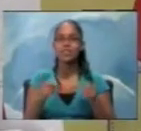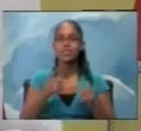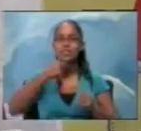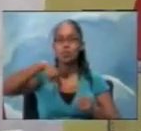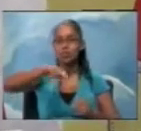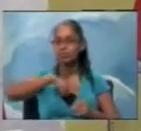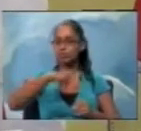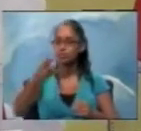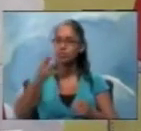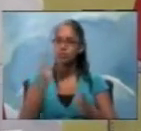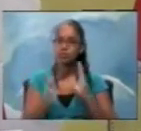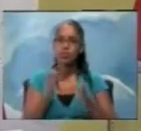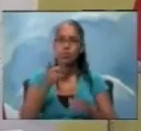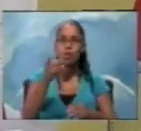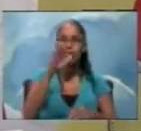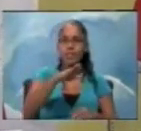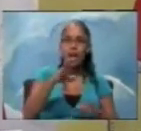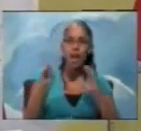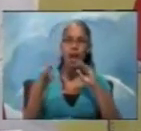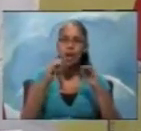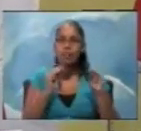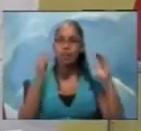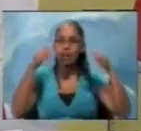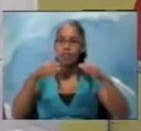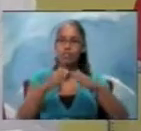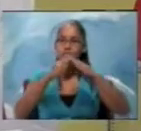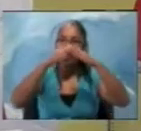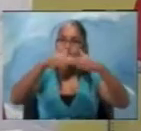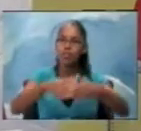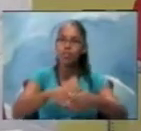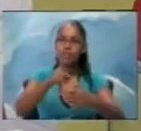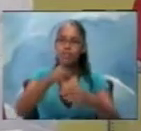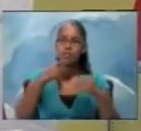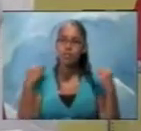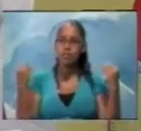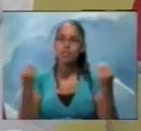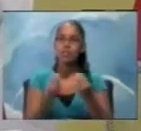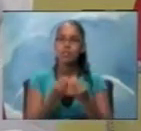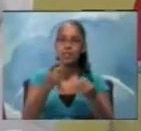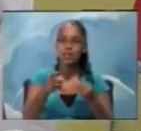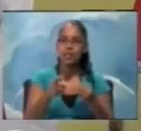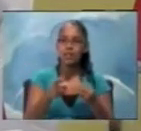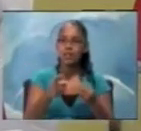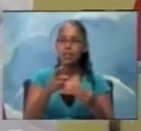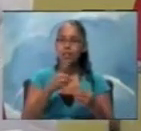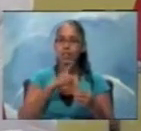página. Papá, usted está hablando del barco y ahí lo tenemos, ahí lo tenemos. A ver si me acerca una cámara allí